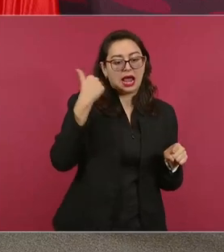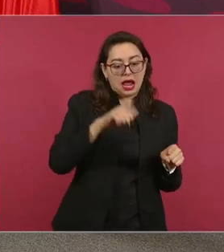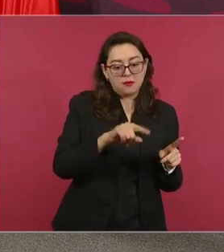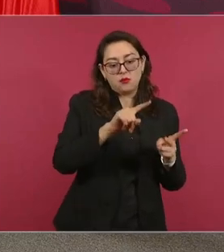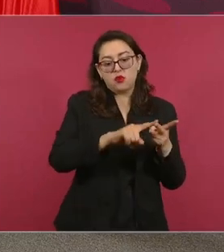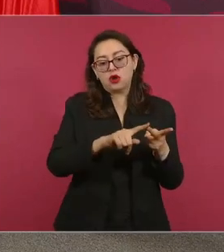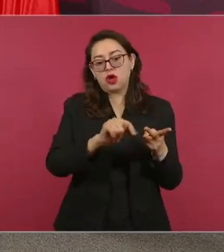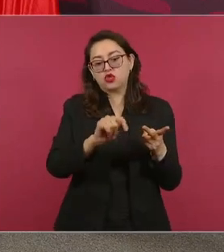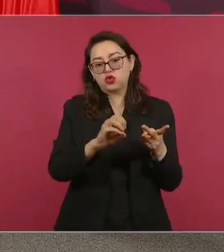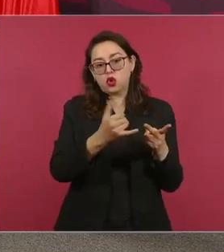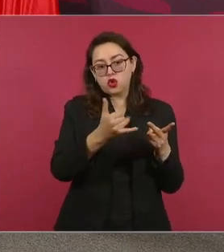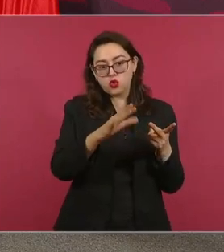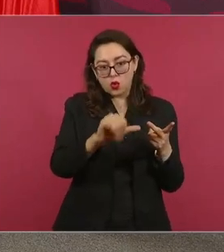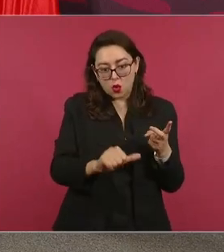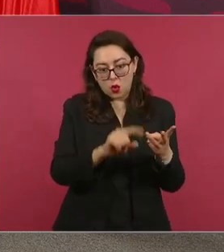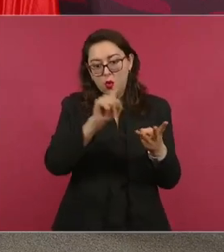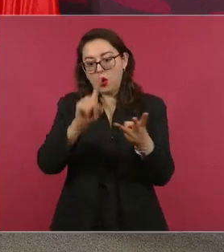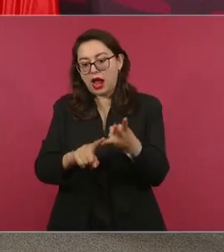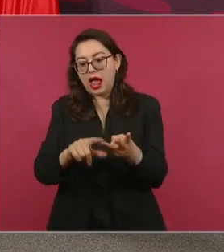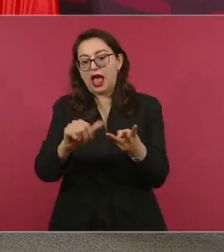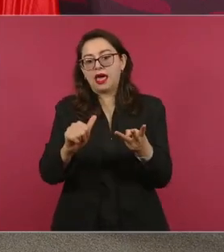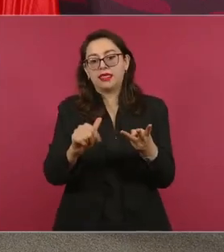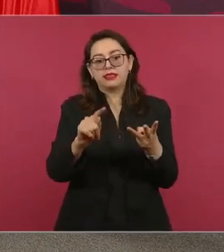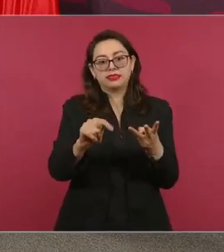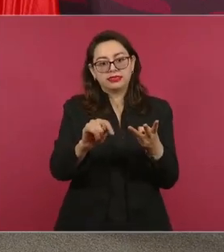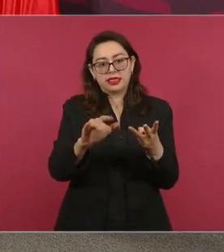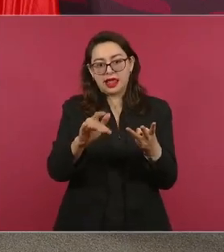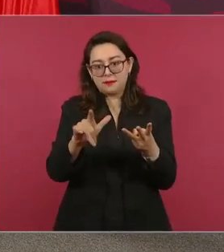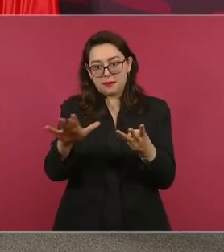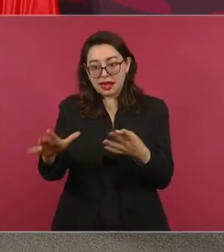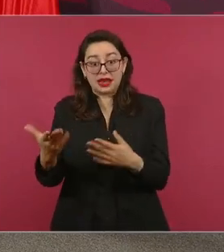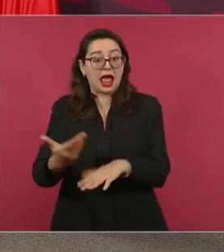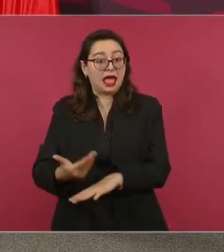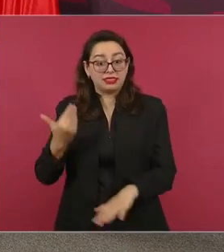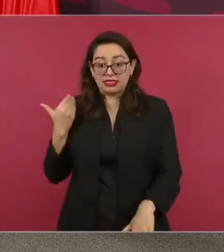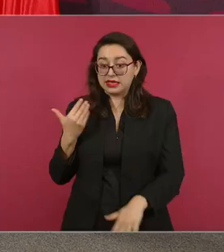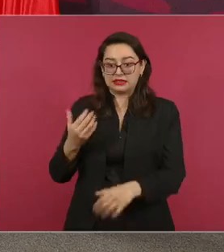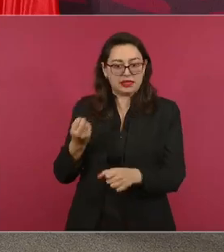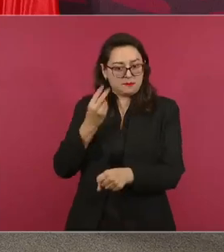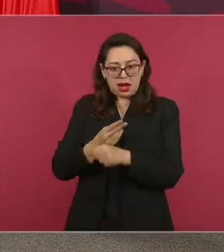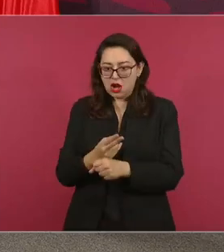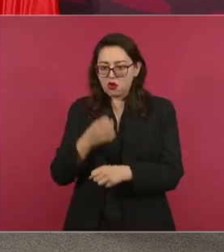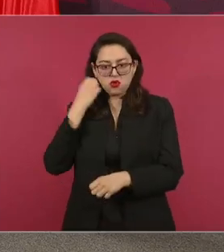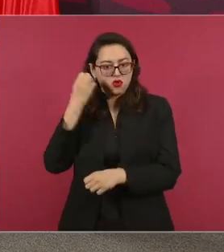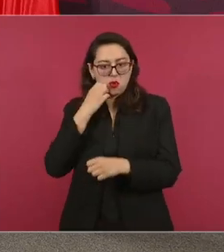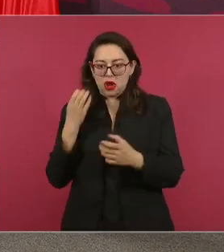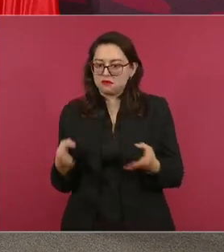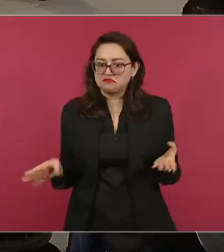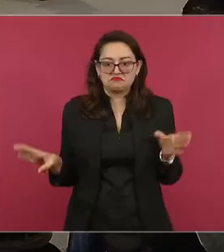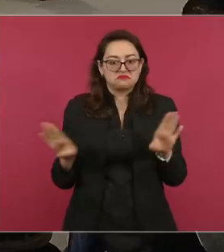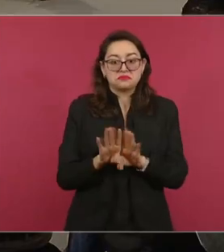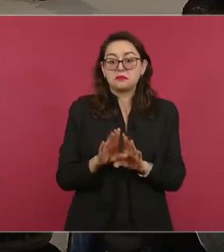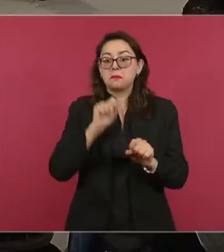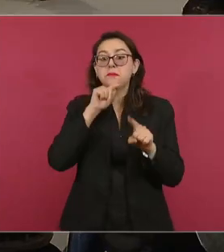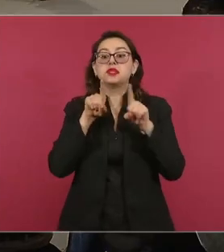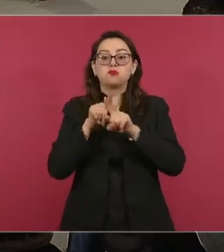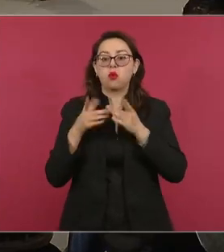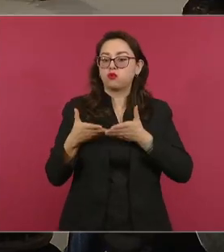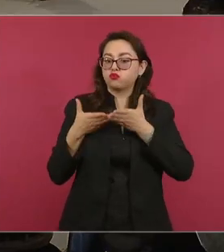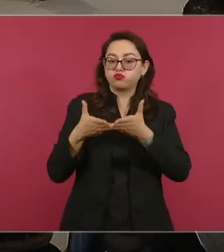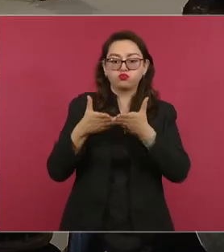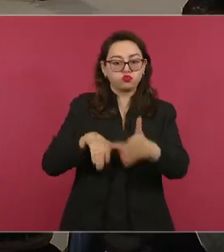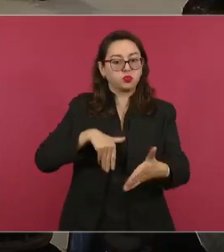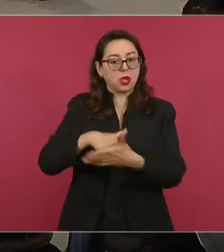Atoyac de Álvarez y Tecpan de Galeana. Las clases están suspendidas, también los puertos están cerrados a todo tipo de navegación